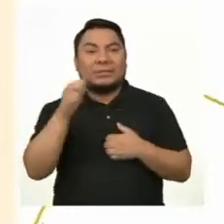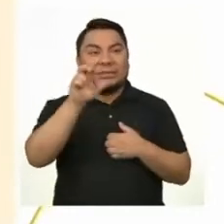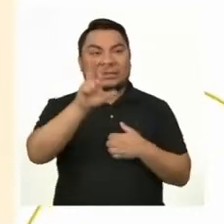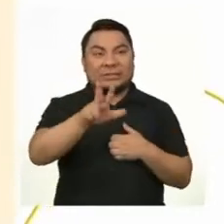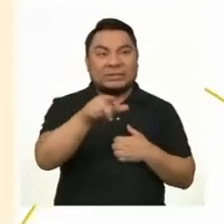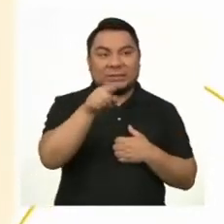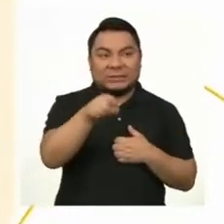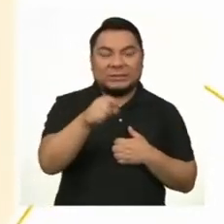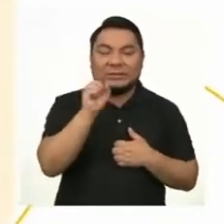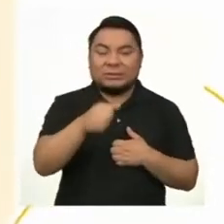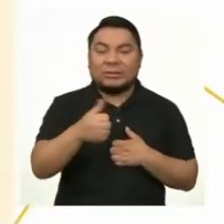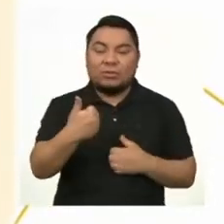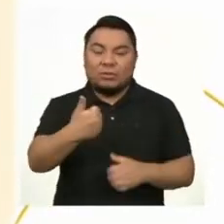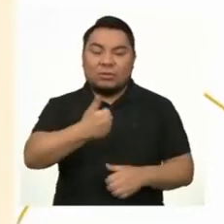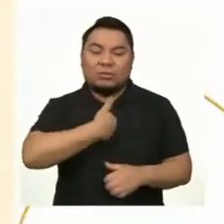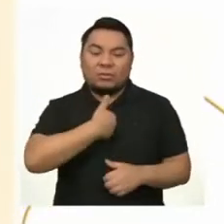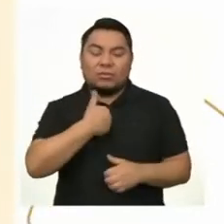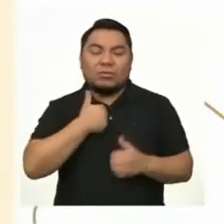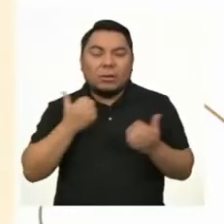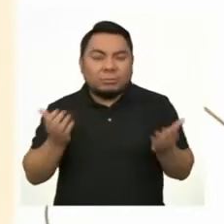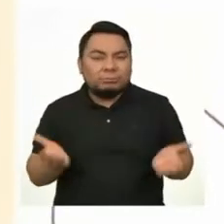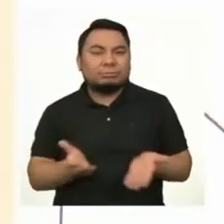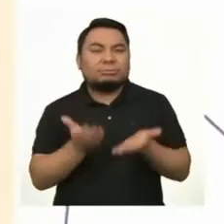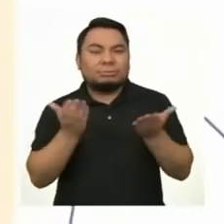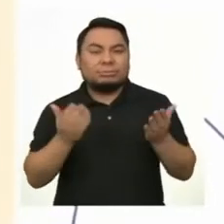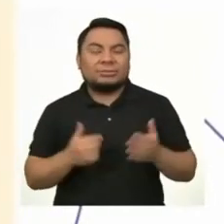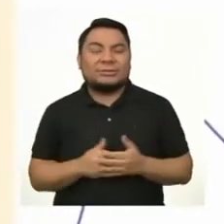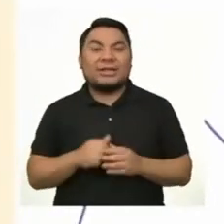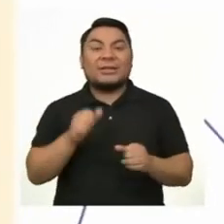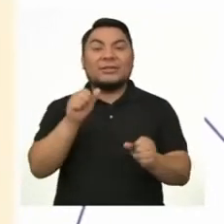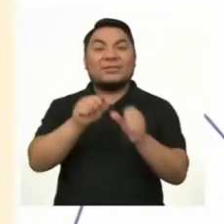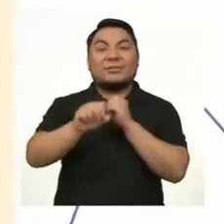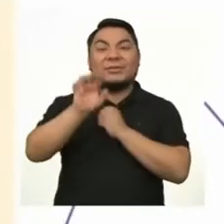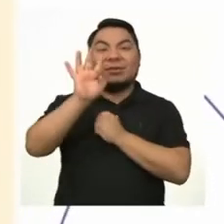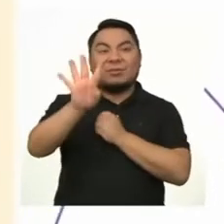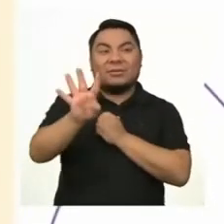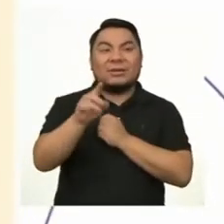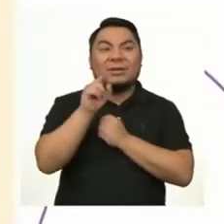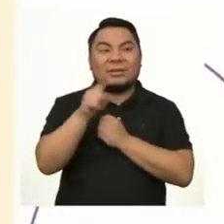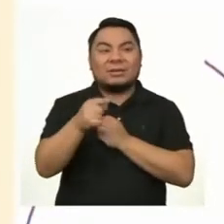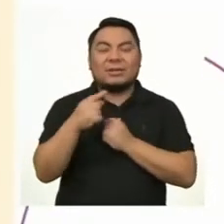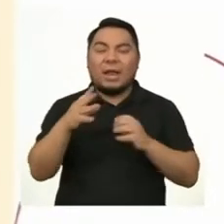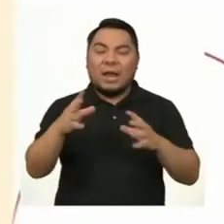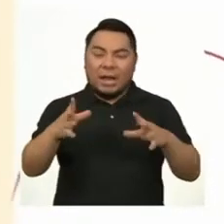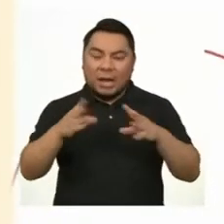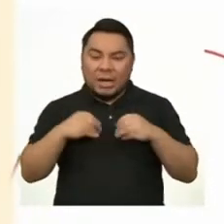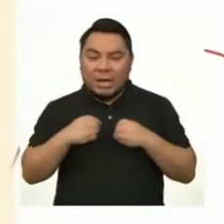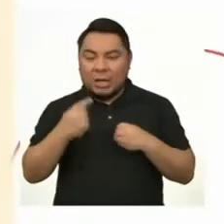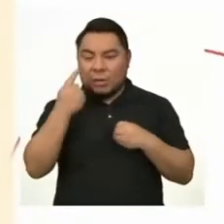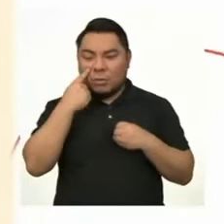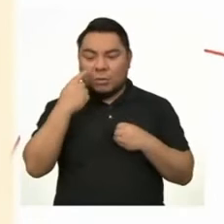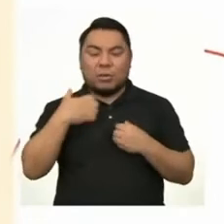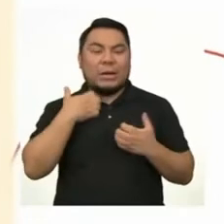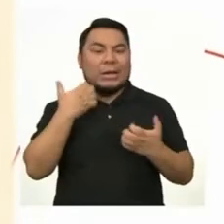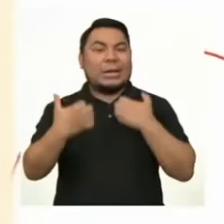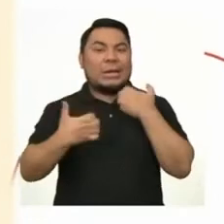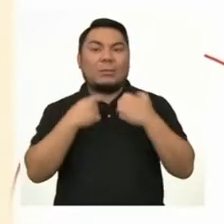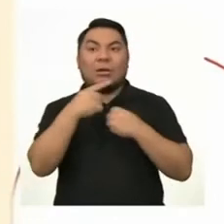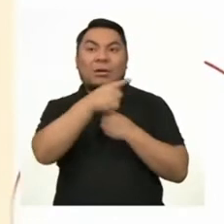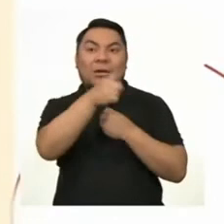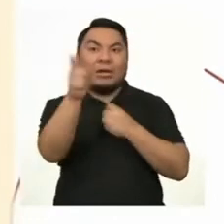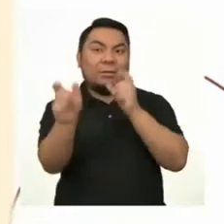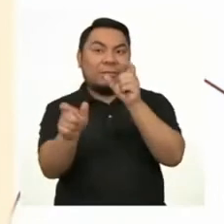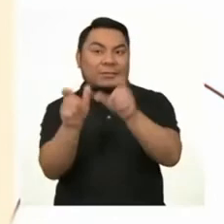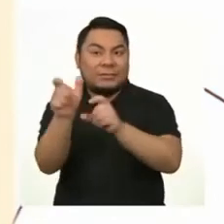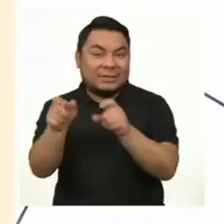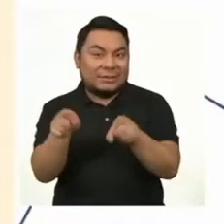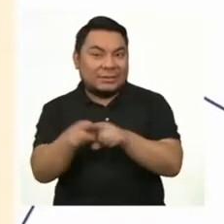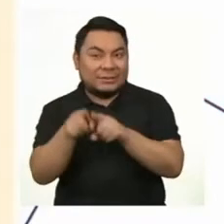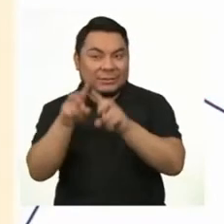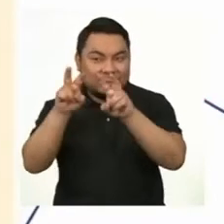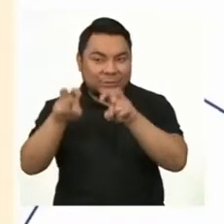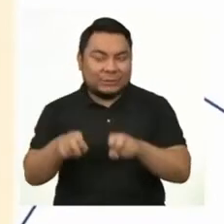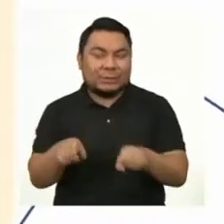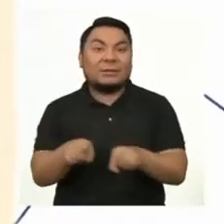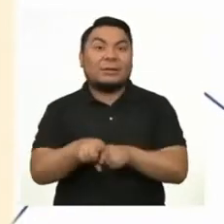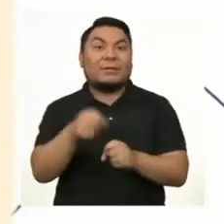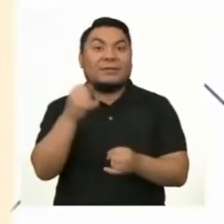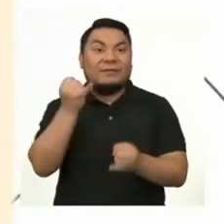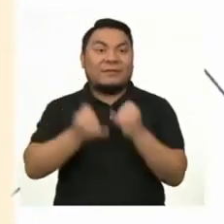3. Automotivación. Número 4. Reconoce las emociones de los demás. Y